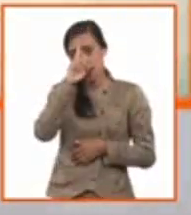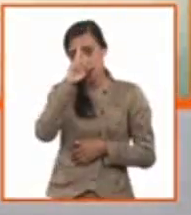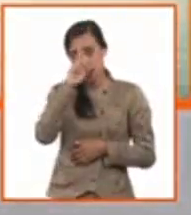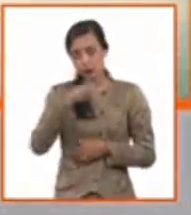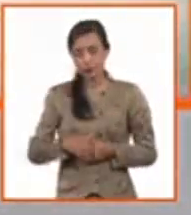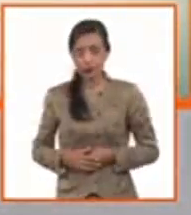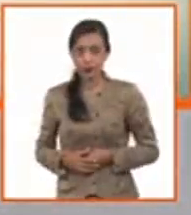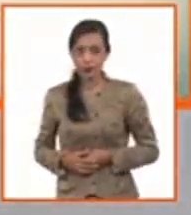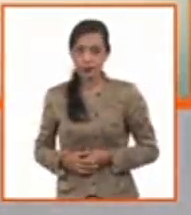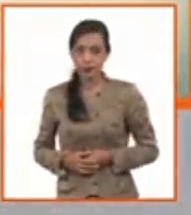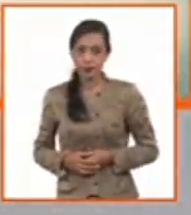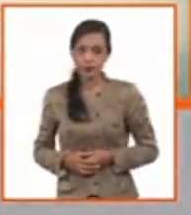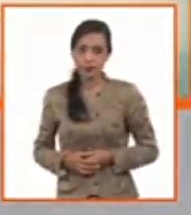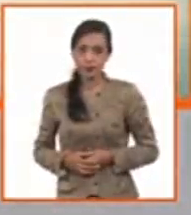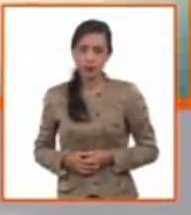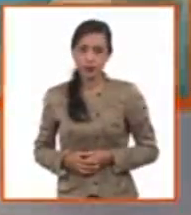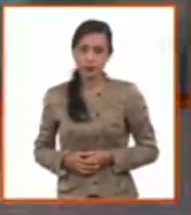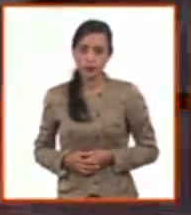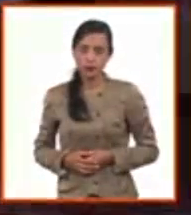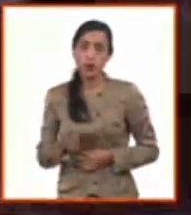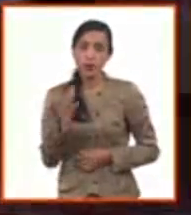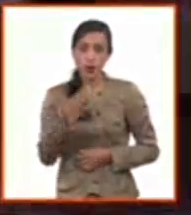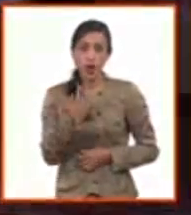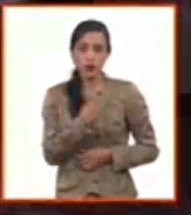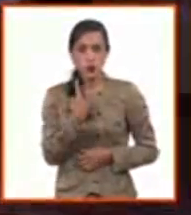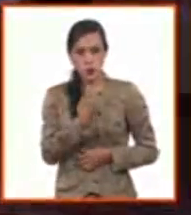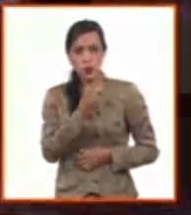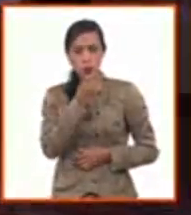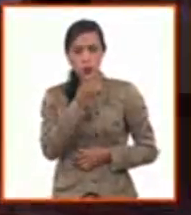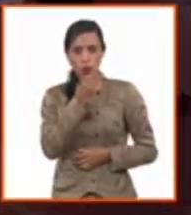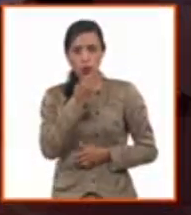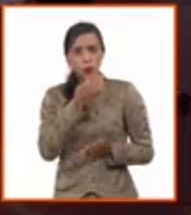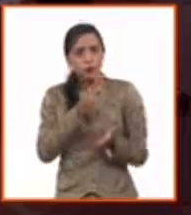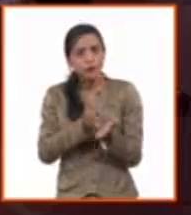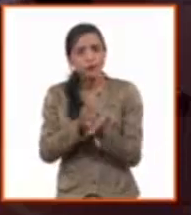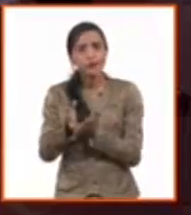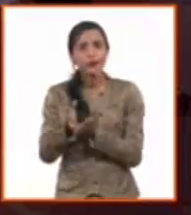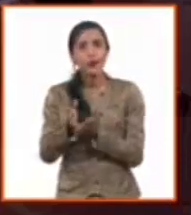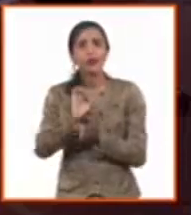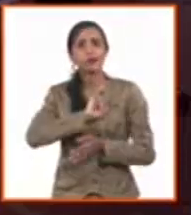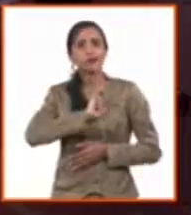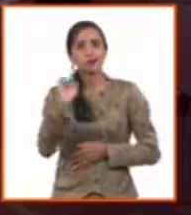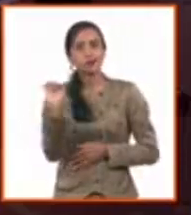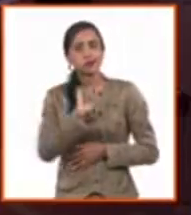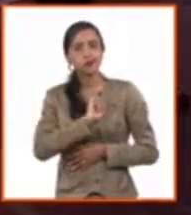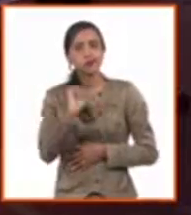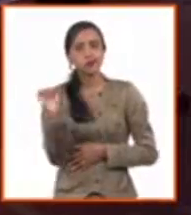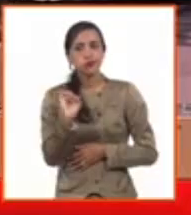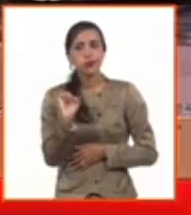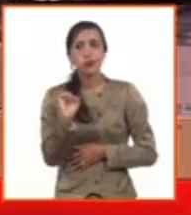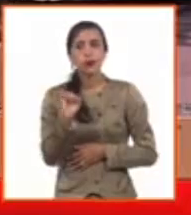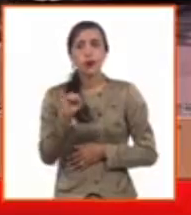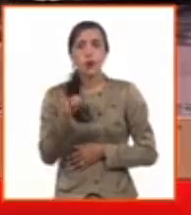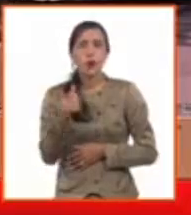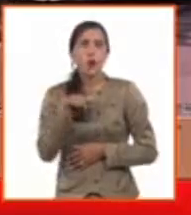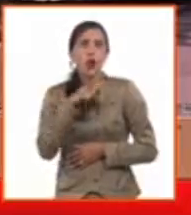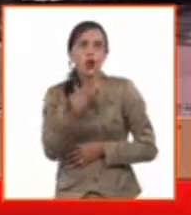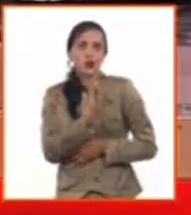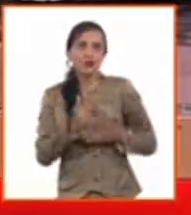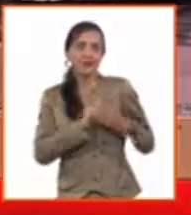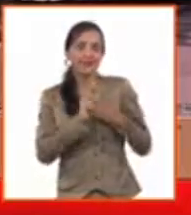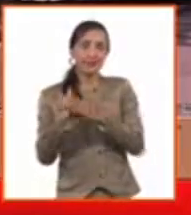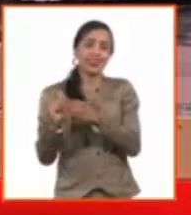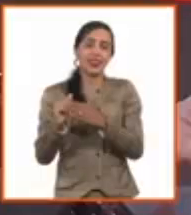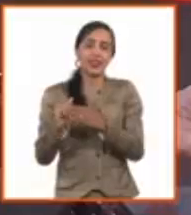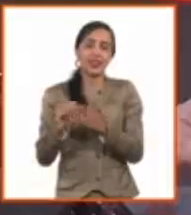la salud y la posibilidad de las capacidades que tenemos todavía para seguir avanzando en ese en ese camino como como liderazgo